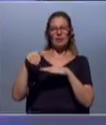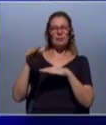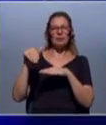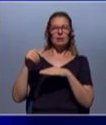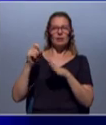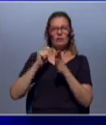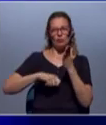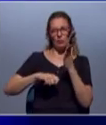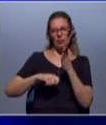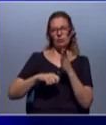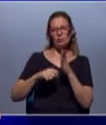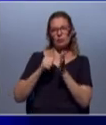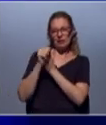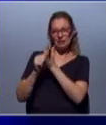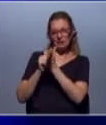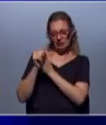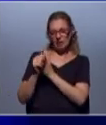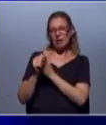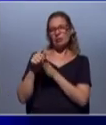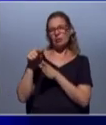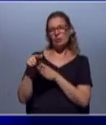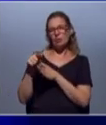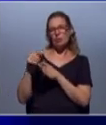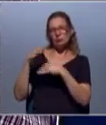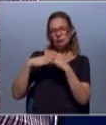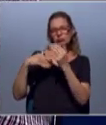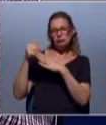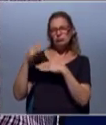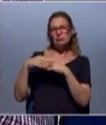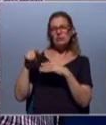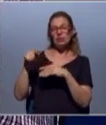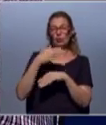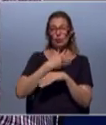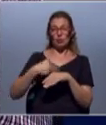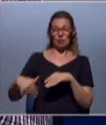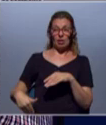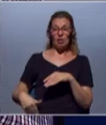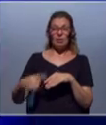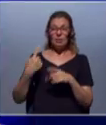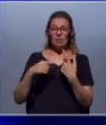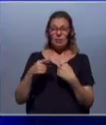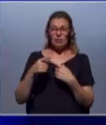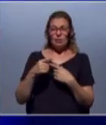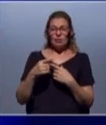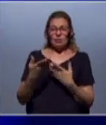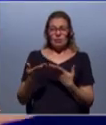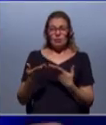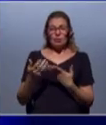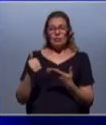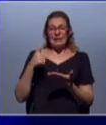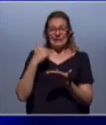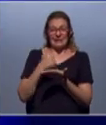cumpliendo en contratos porque el tren está comprometido como obra de la que se encarga el estado uruguayo y acciona no se está